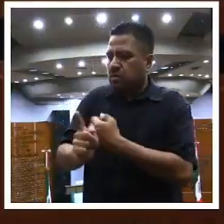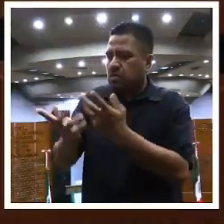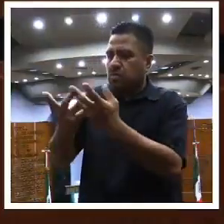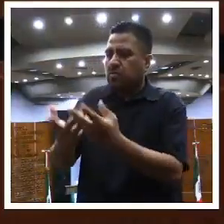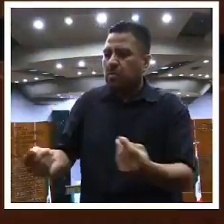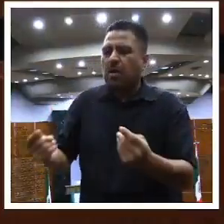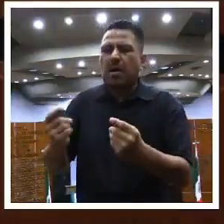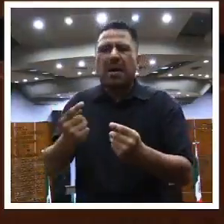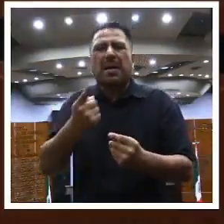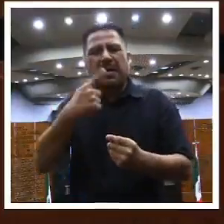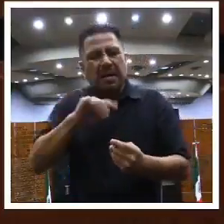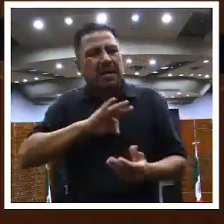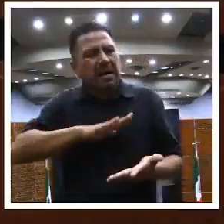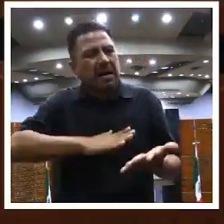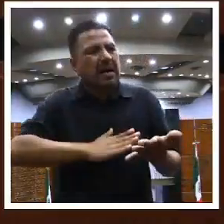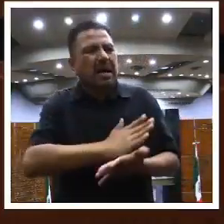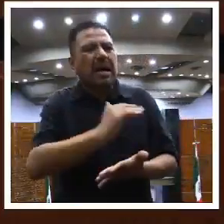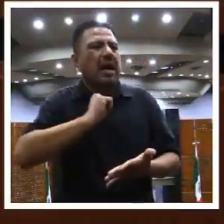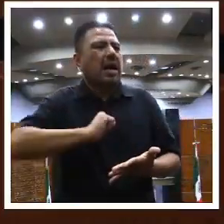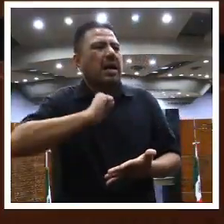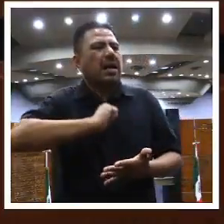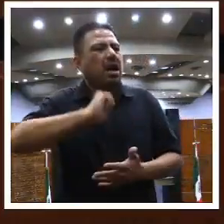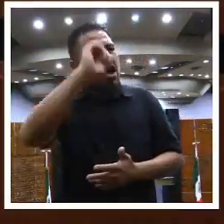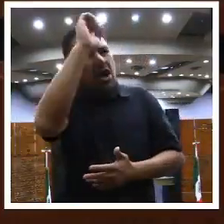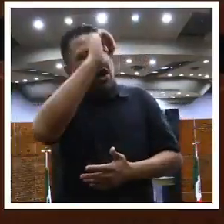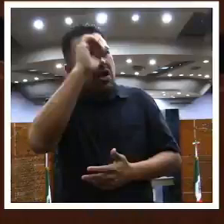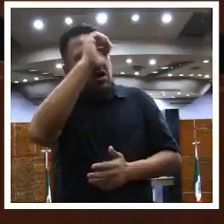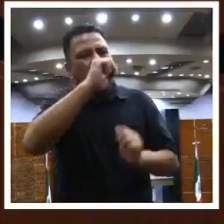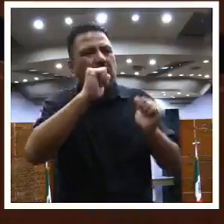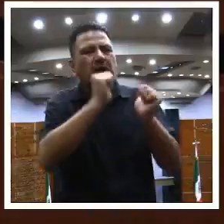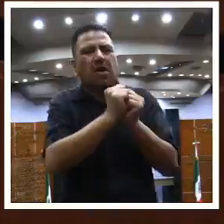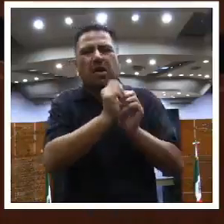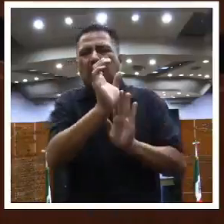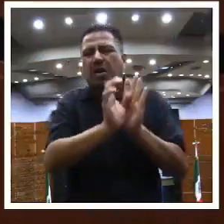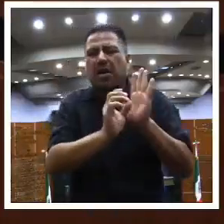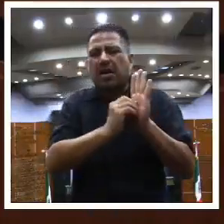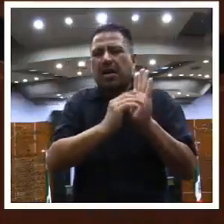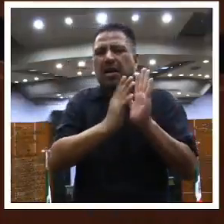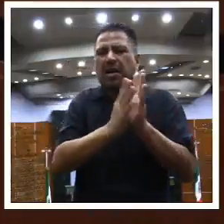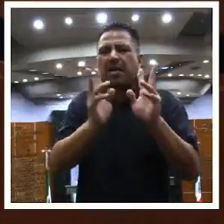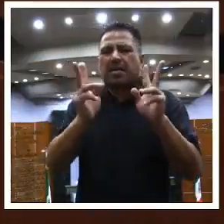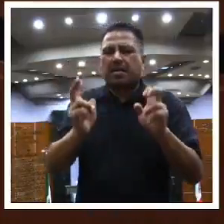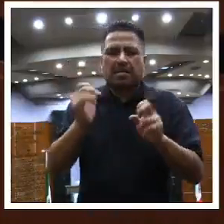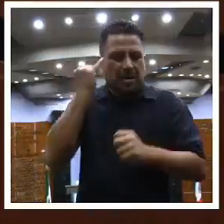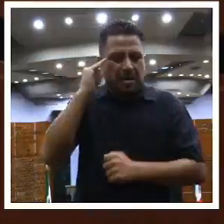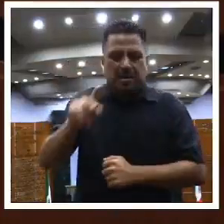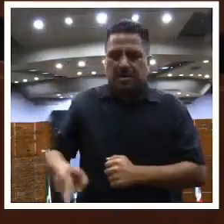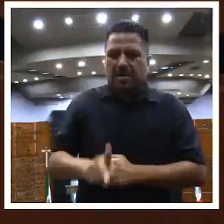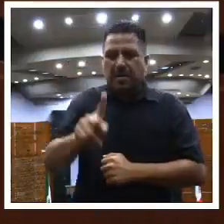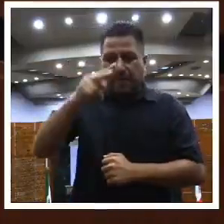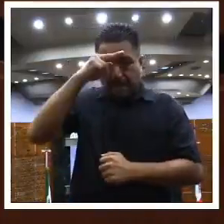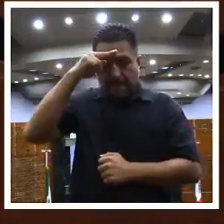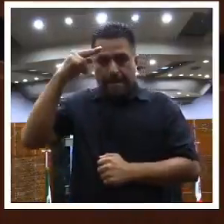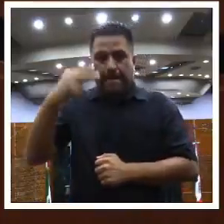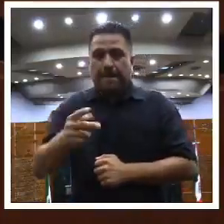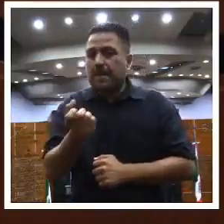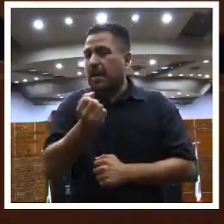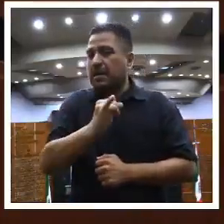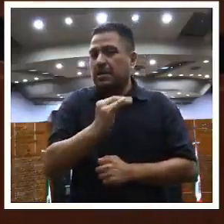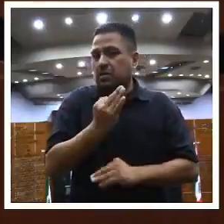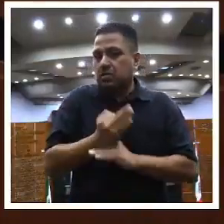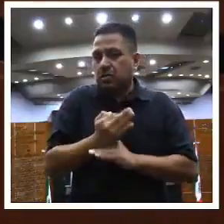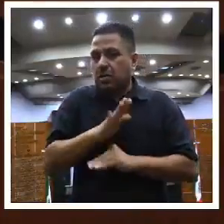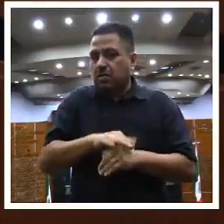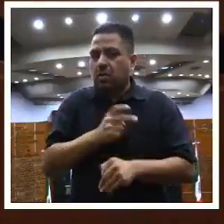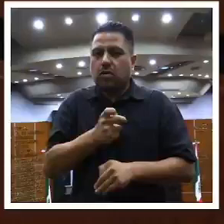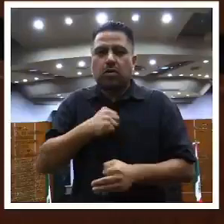que tratar de recurrir a las viejas opiniones respecto de la agenda indígena en México. En tal razón es que me atrevo a